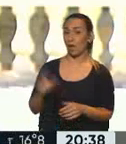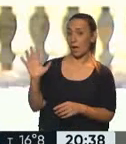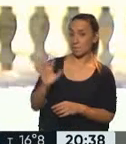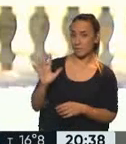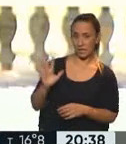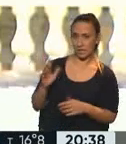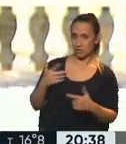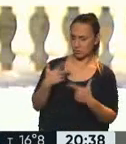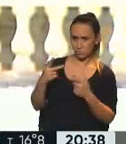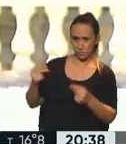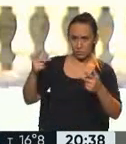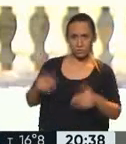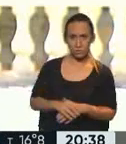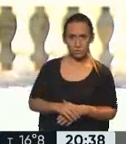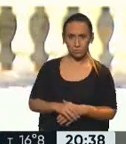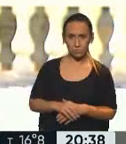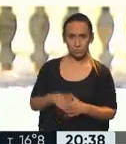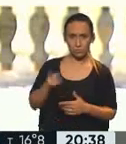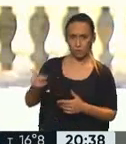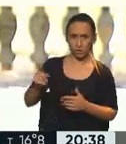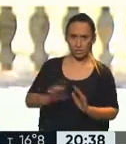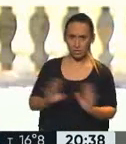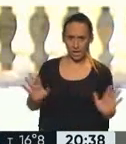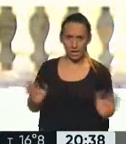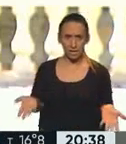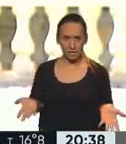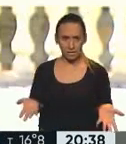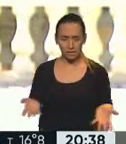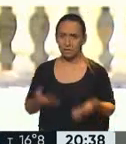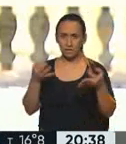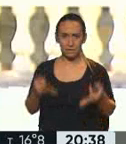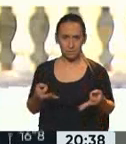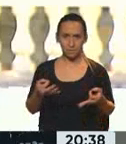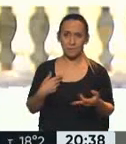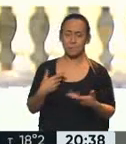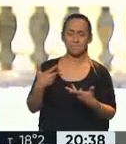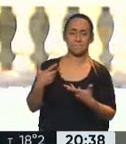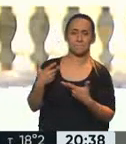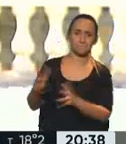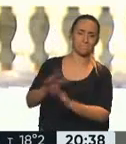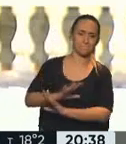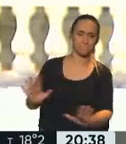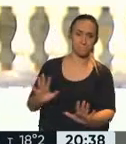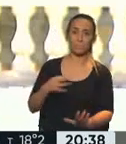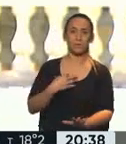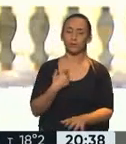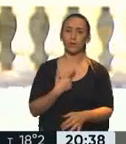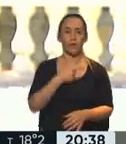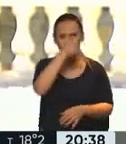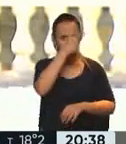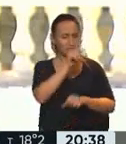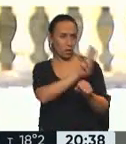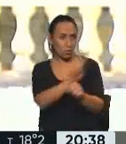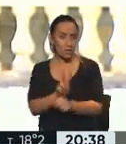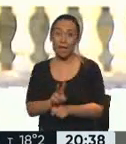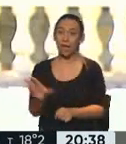las rechazo y las rechazo de manera tajante. Y de hecho nos hemos preocupado por fortalecer toda la seguridad de todos los candidatos. El